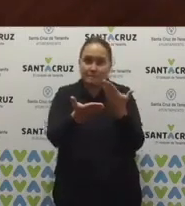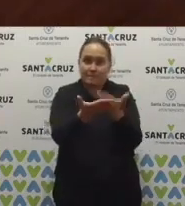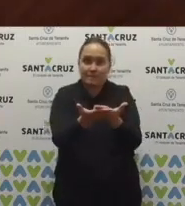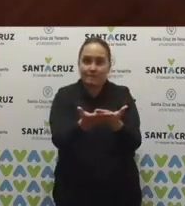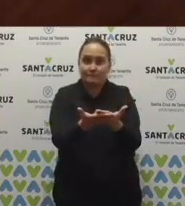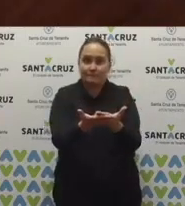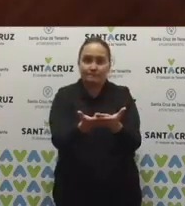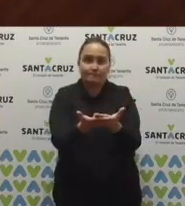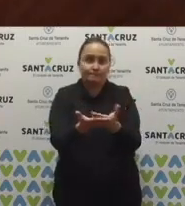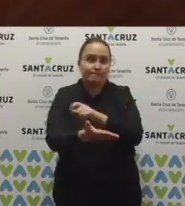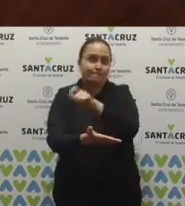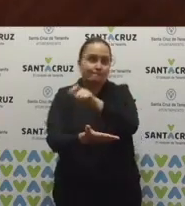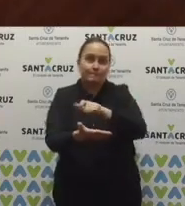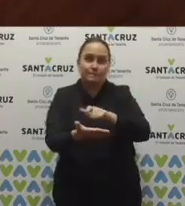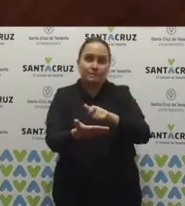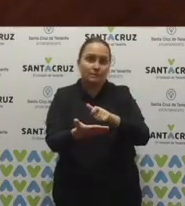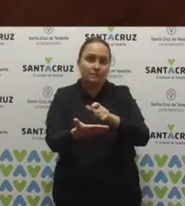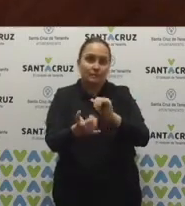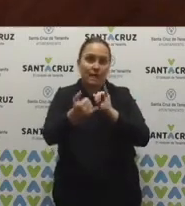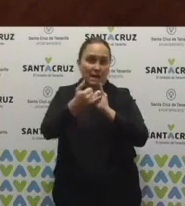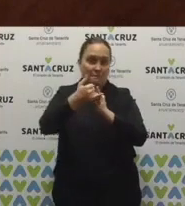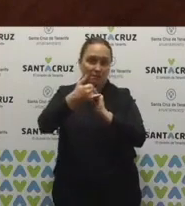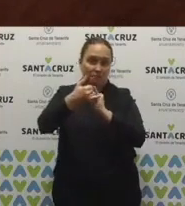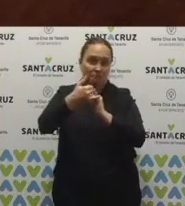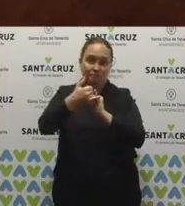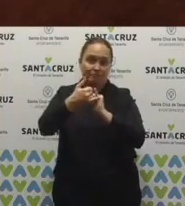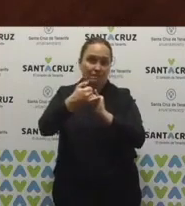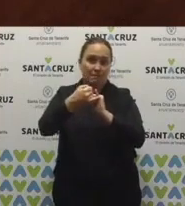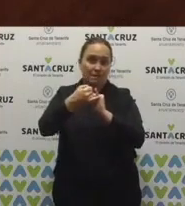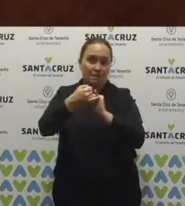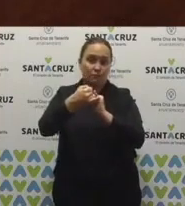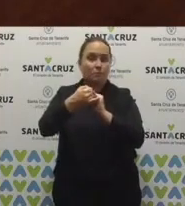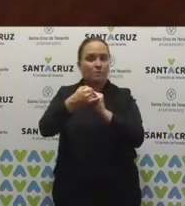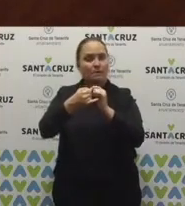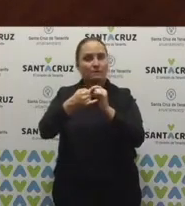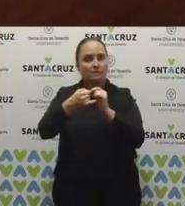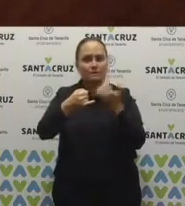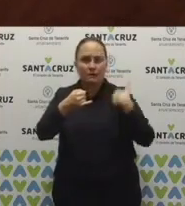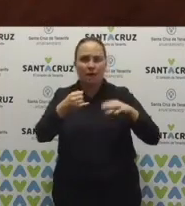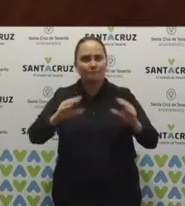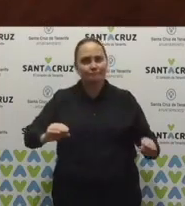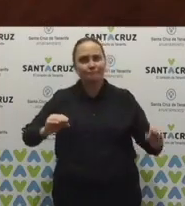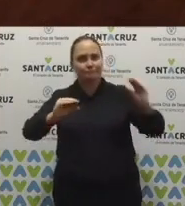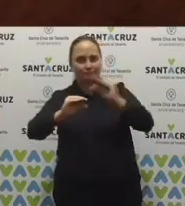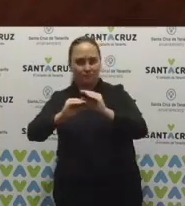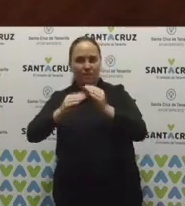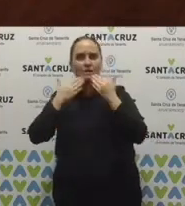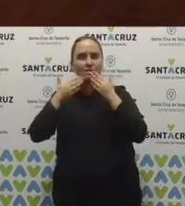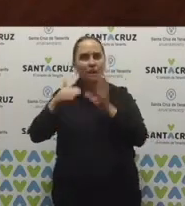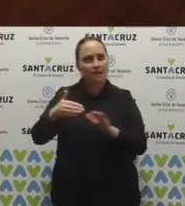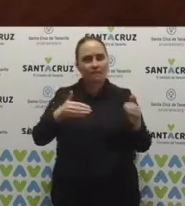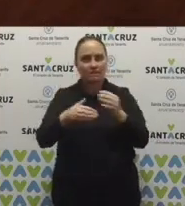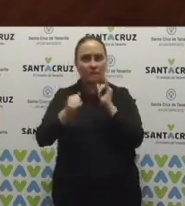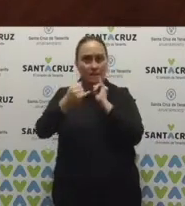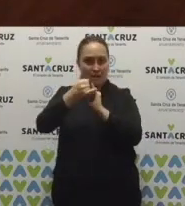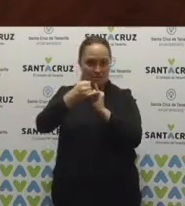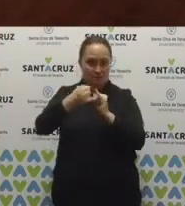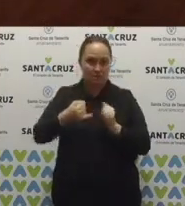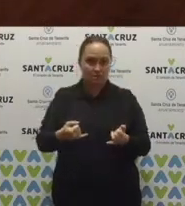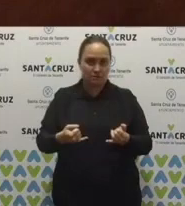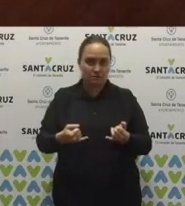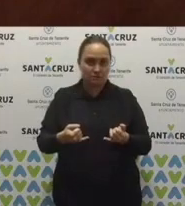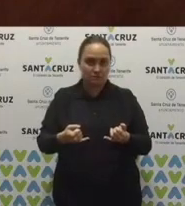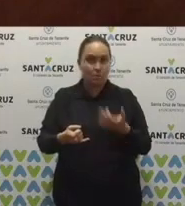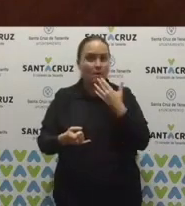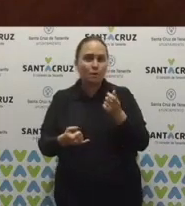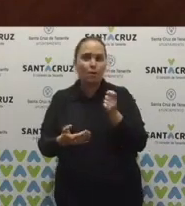prácticamente la totalidad del imas por lo tanto todos están siendo complementado y ayudados en este momento y además por ejemplo por qué no ir a la cuota 1